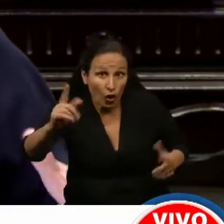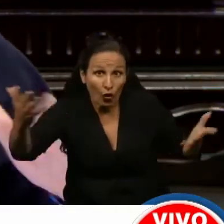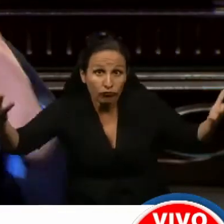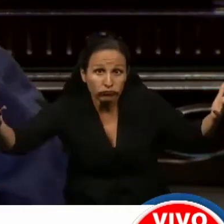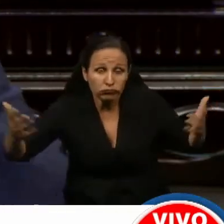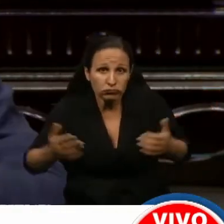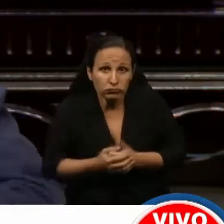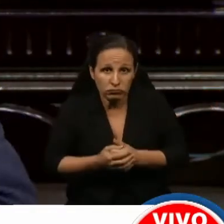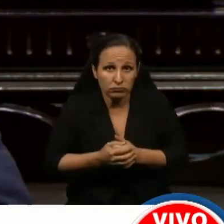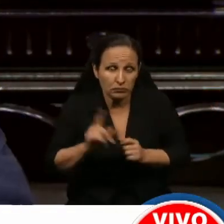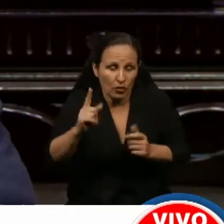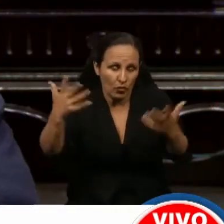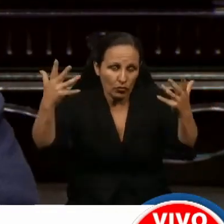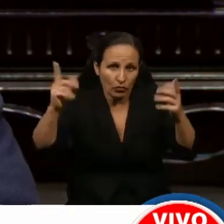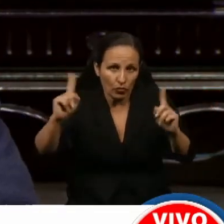Claro que no.